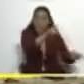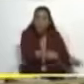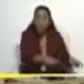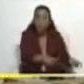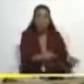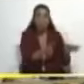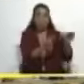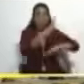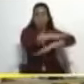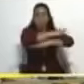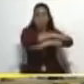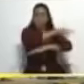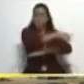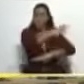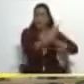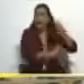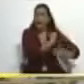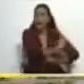actúan